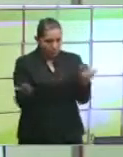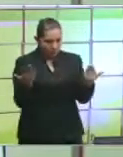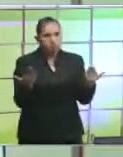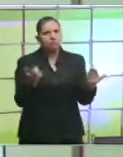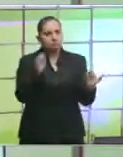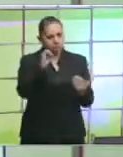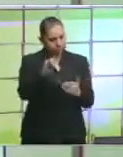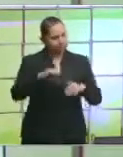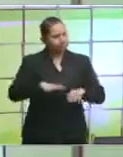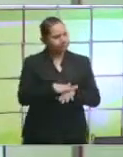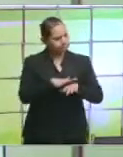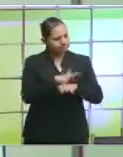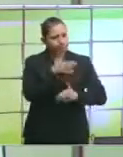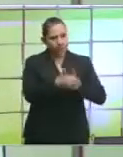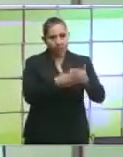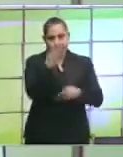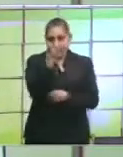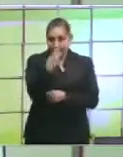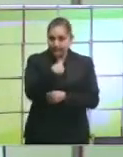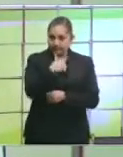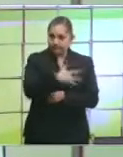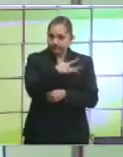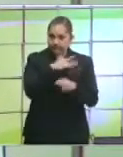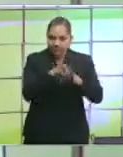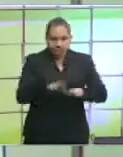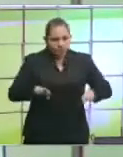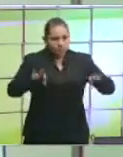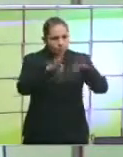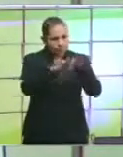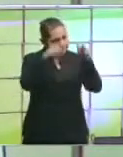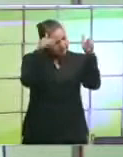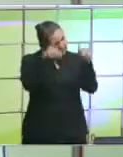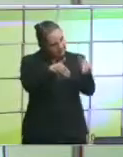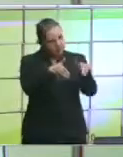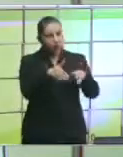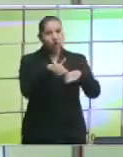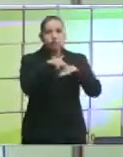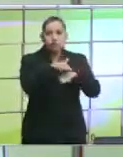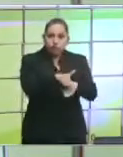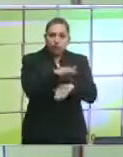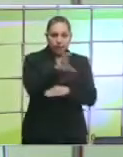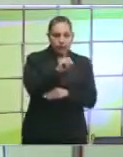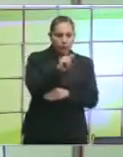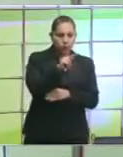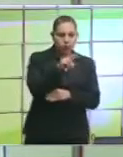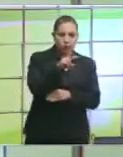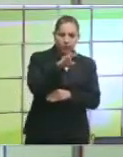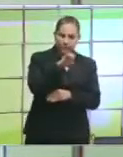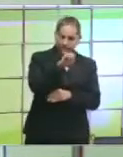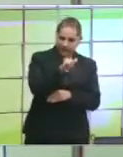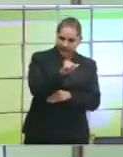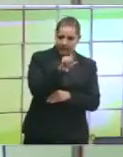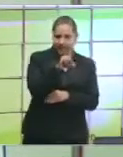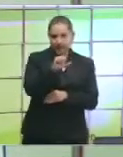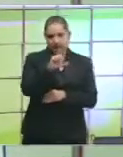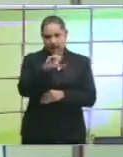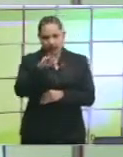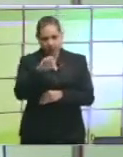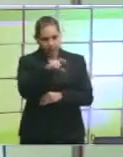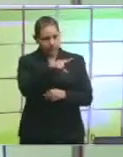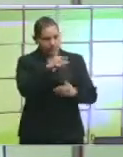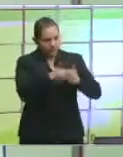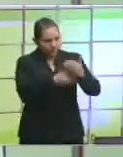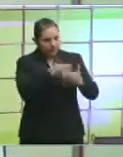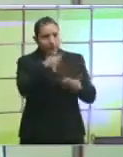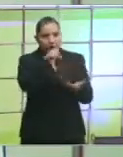central sobre todo en controversias de acciones porque ustedes saben que allí no opera como no operamos con